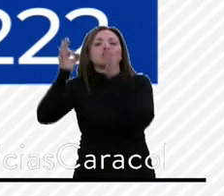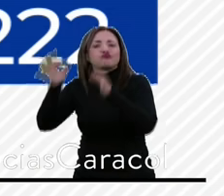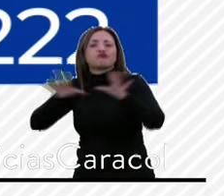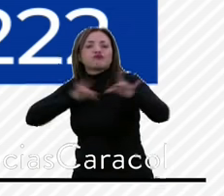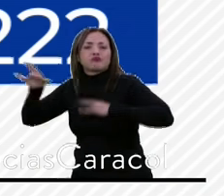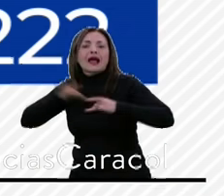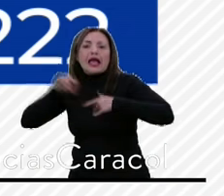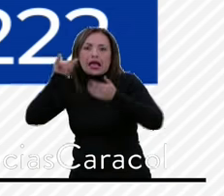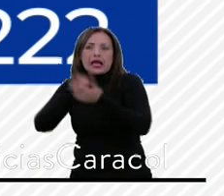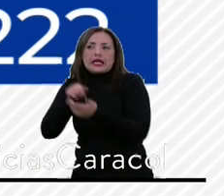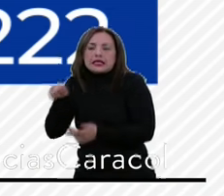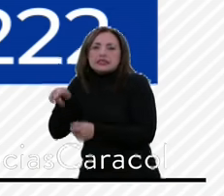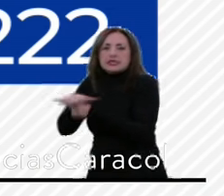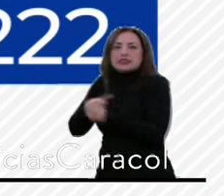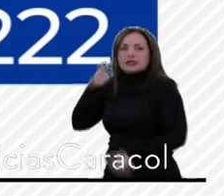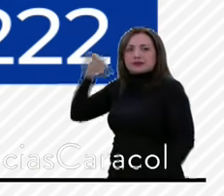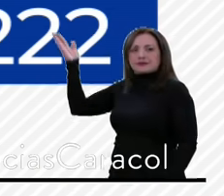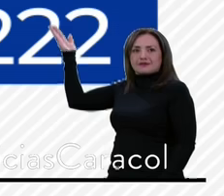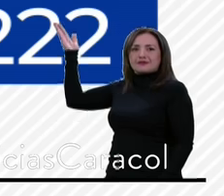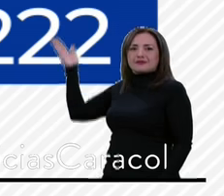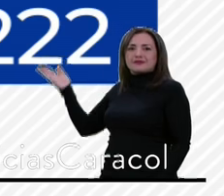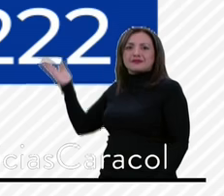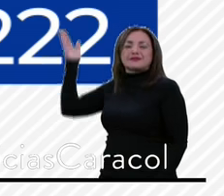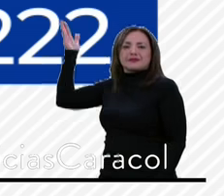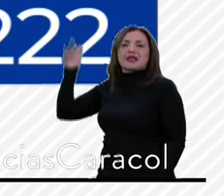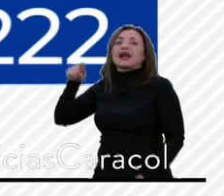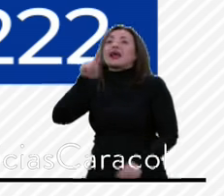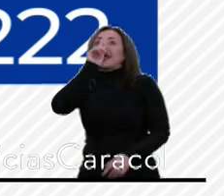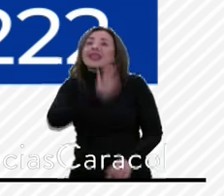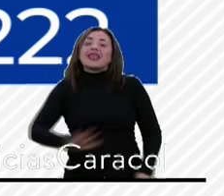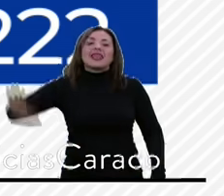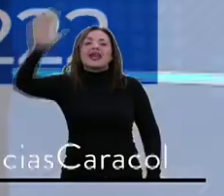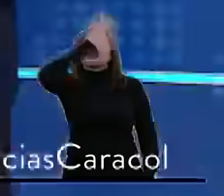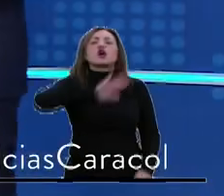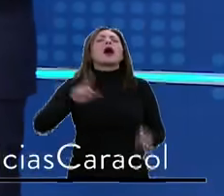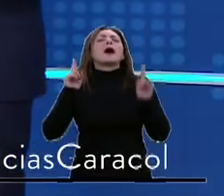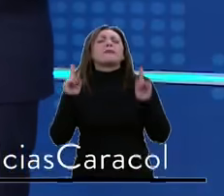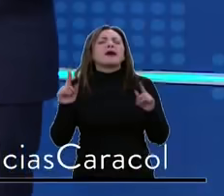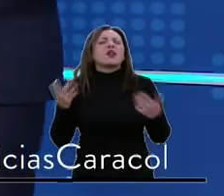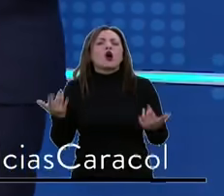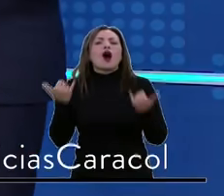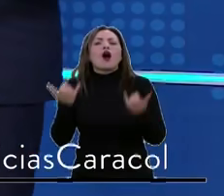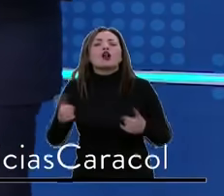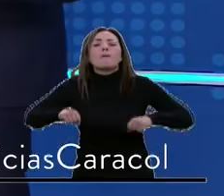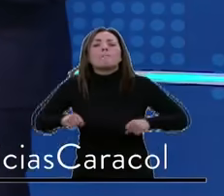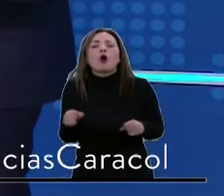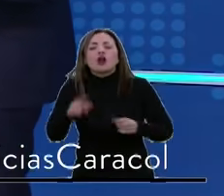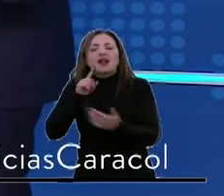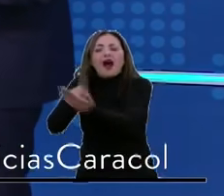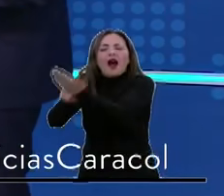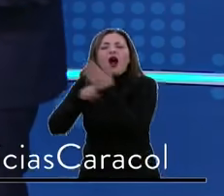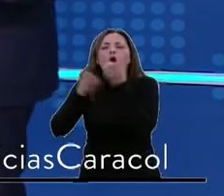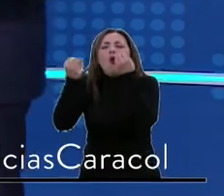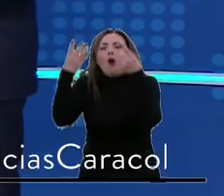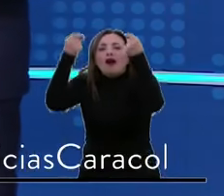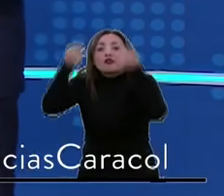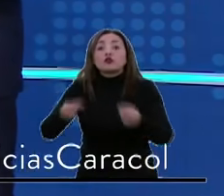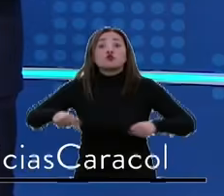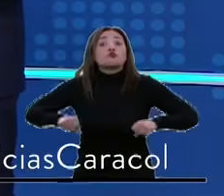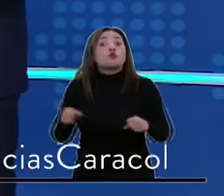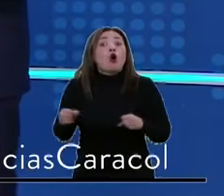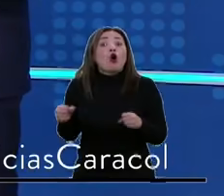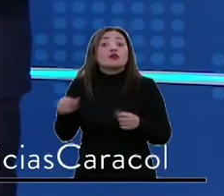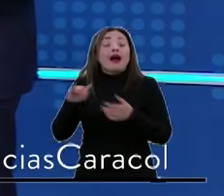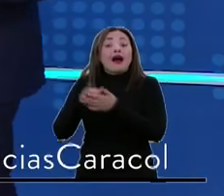alba la pandemia en muertes y en contagios a nivel nacional pero veamos las cifras que nos entrega la capital de la republica bogotá en los